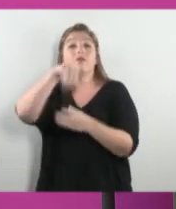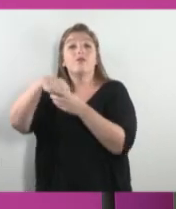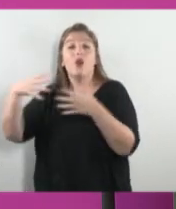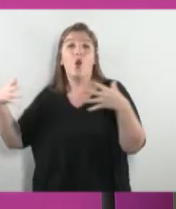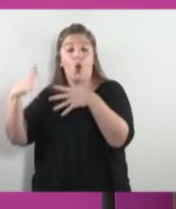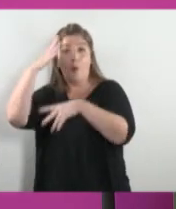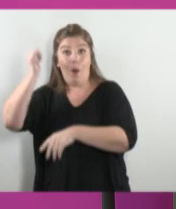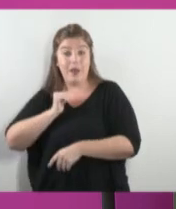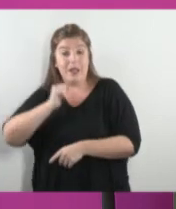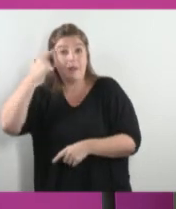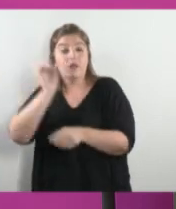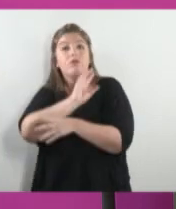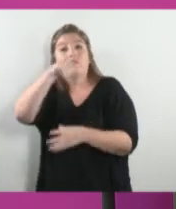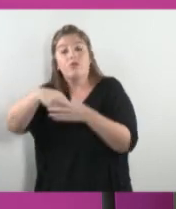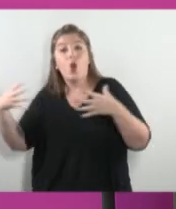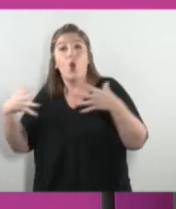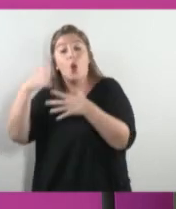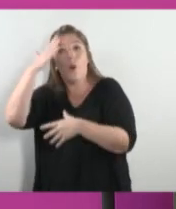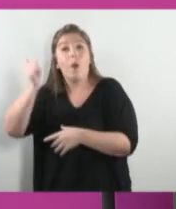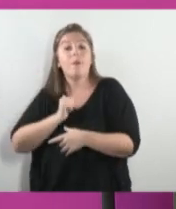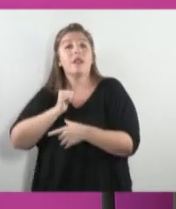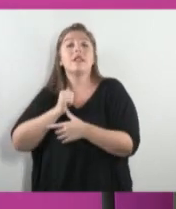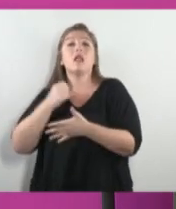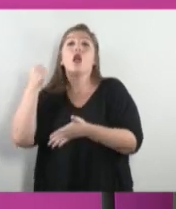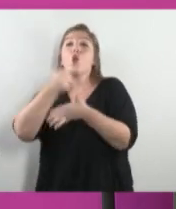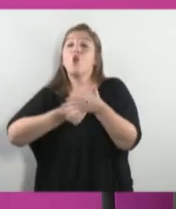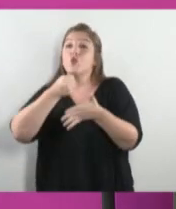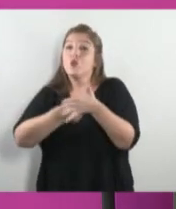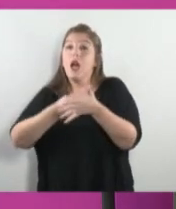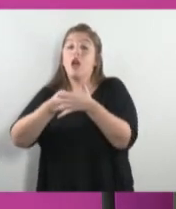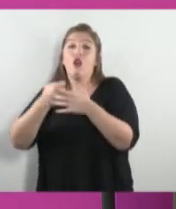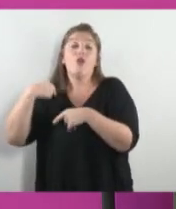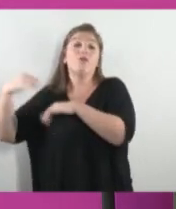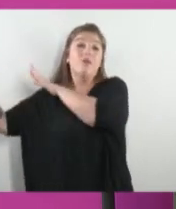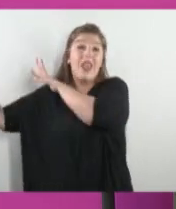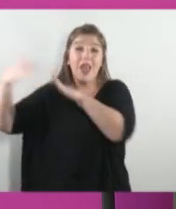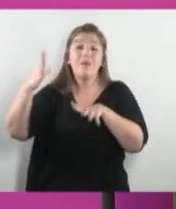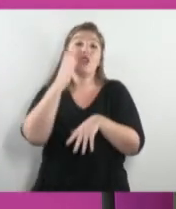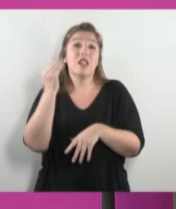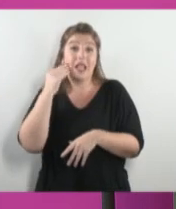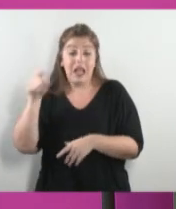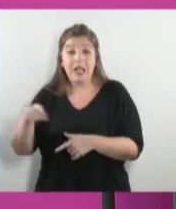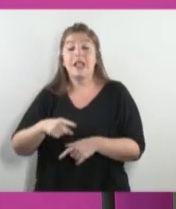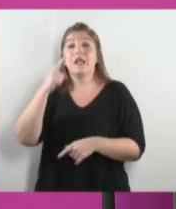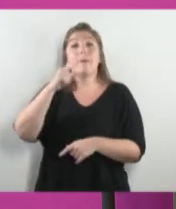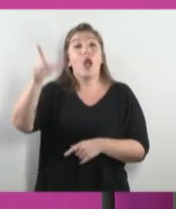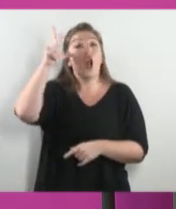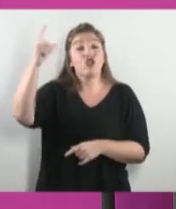militar, sí. Integró las milicias que resistieron durante las invasiones inglesas. Claro. En